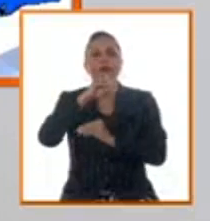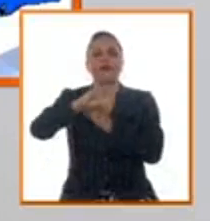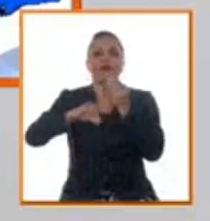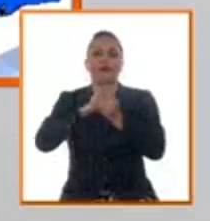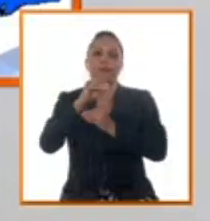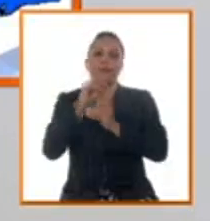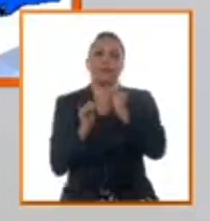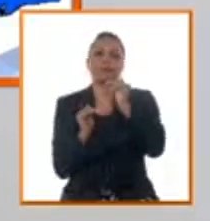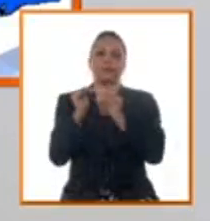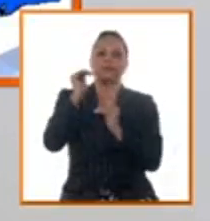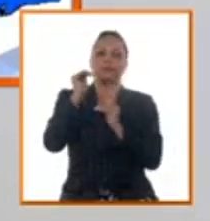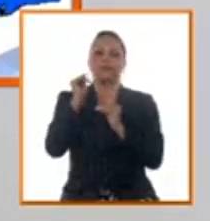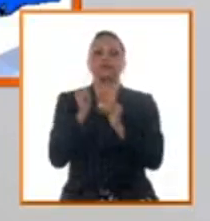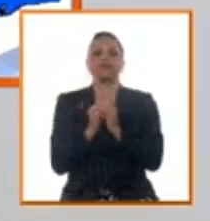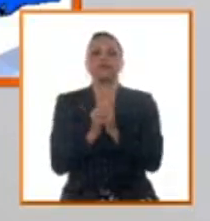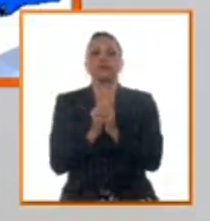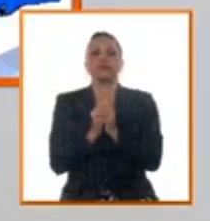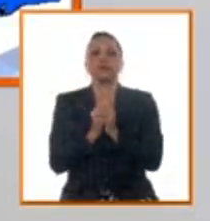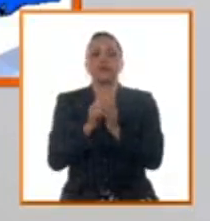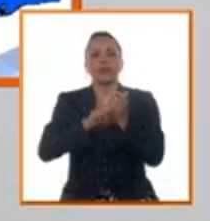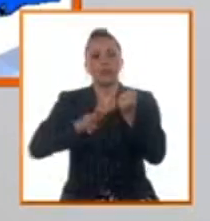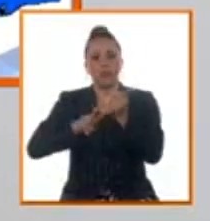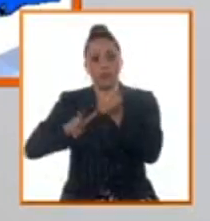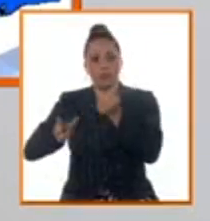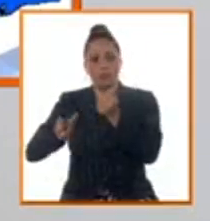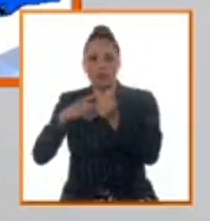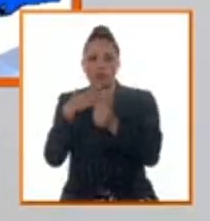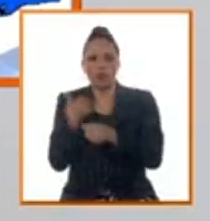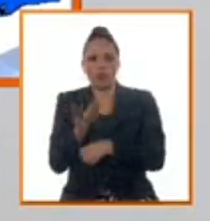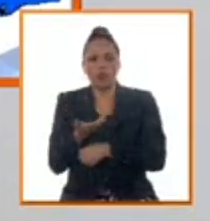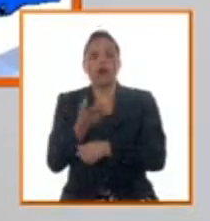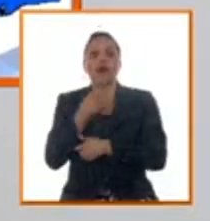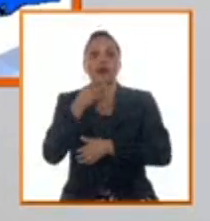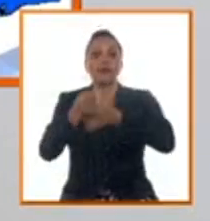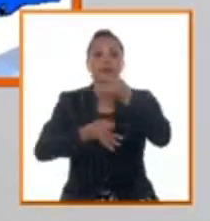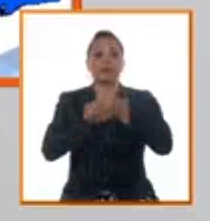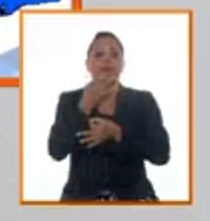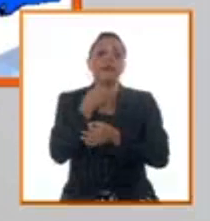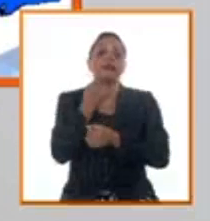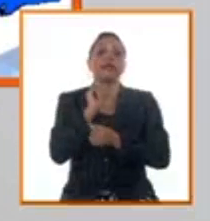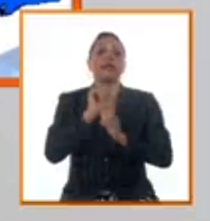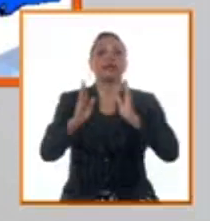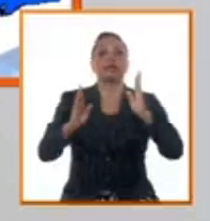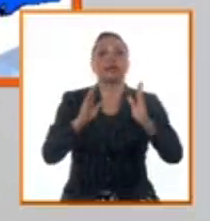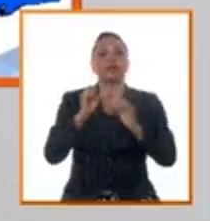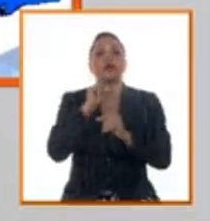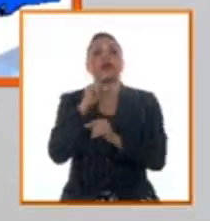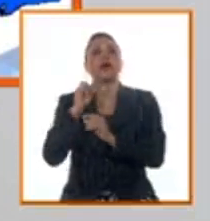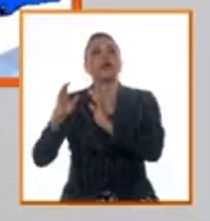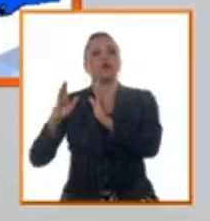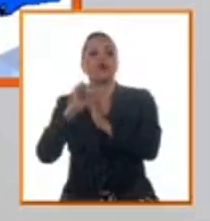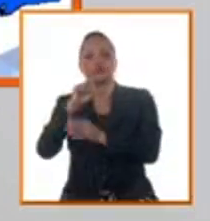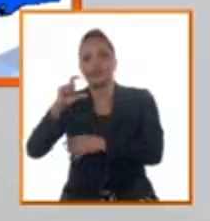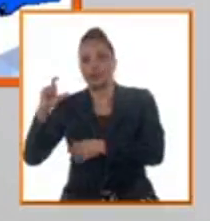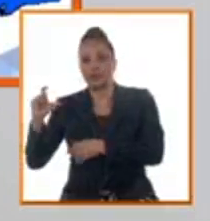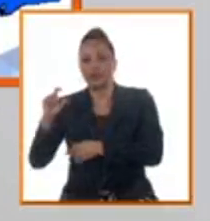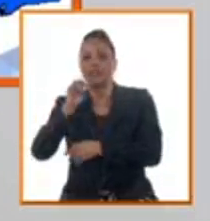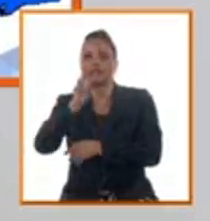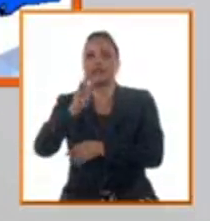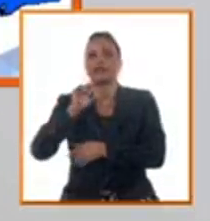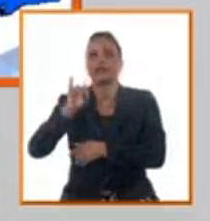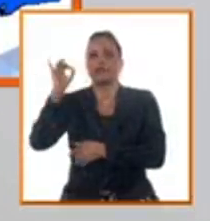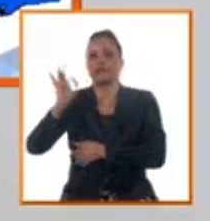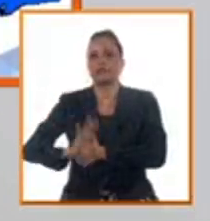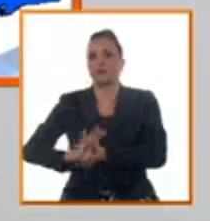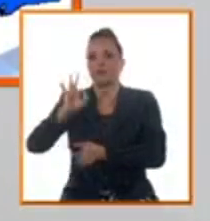al déficit. Por regiones, el comportamiento, pues, indica que la región occidental acumula un 36% de la